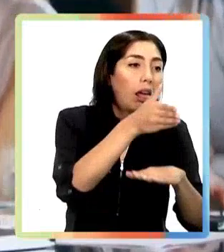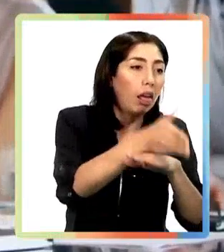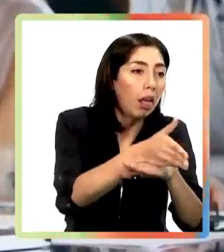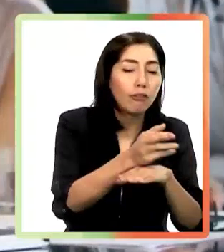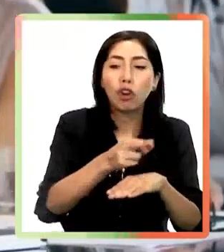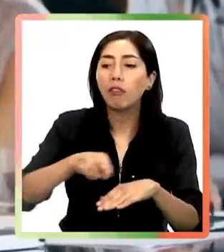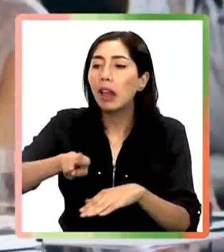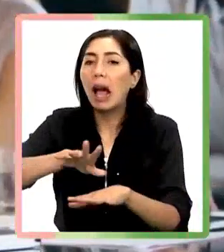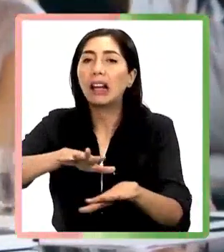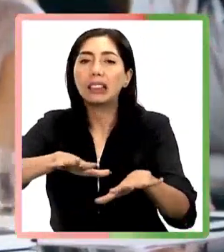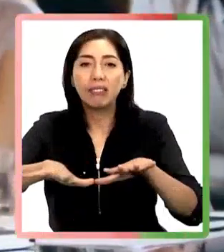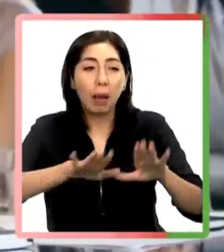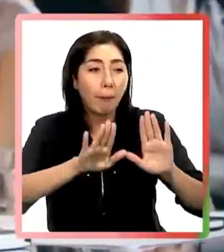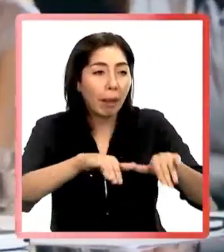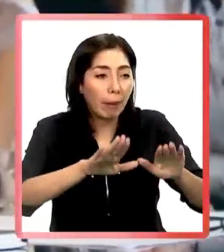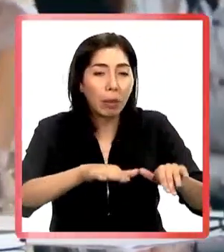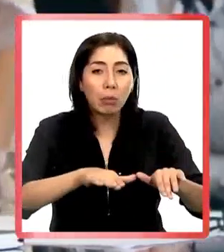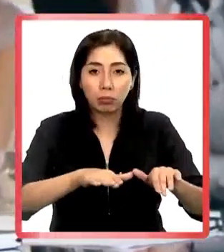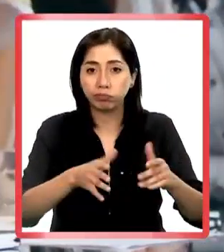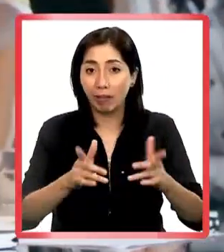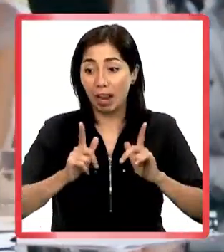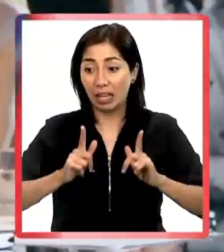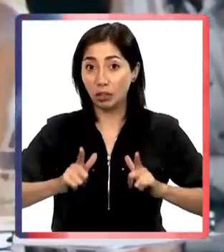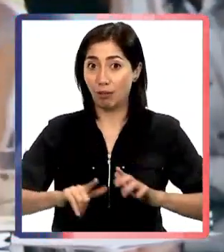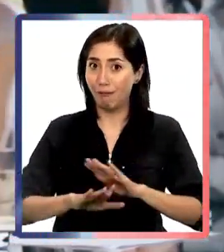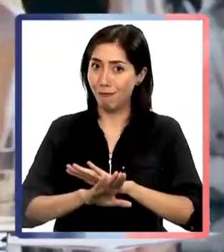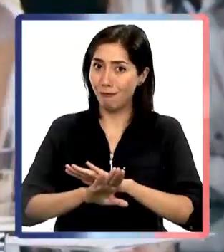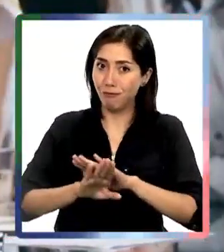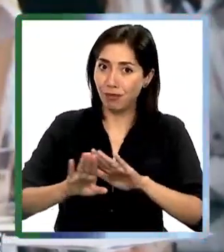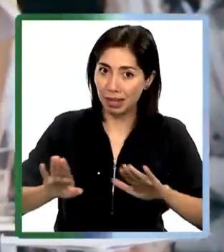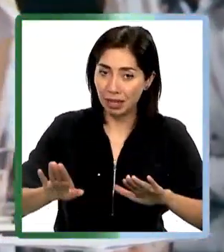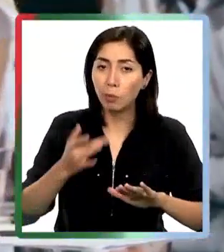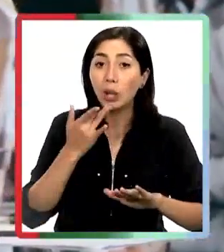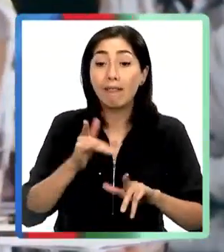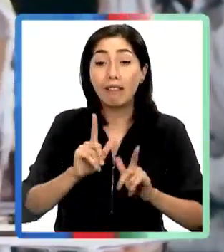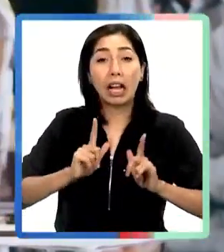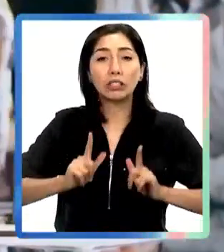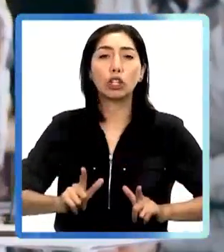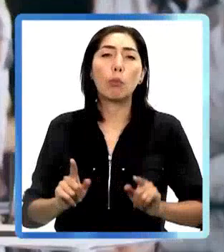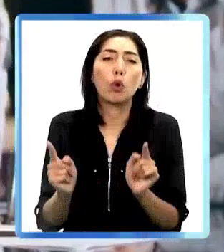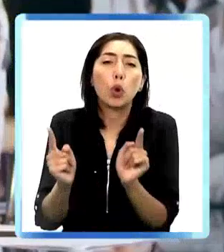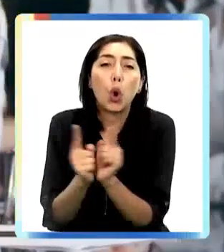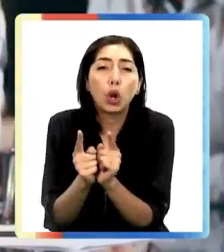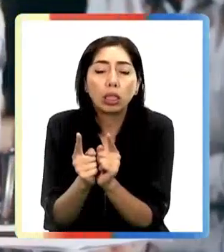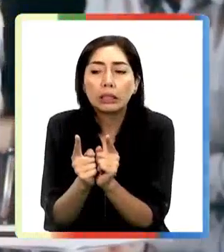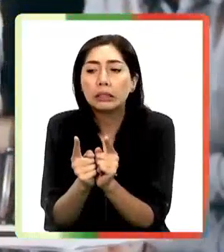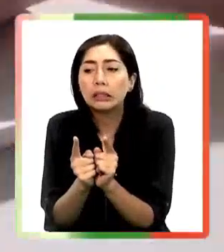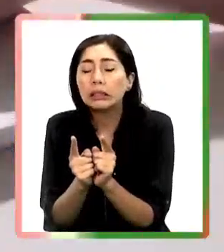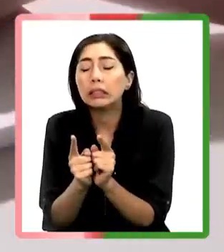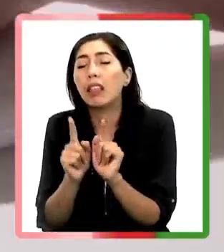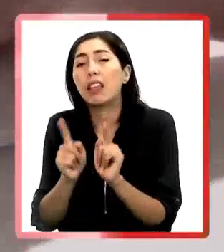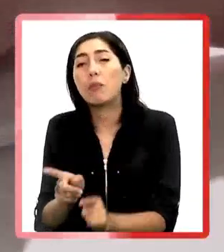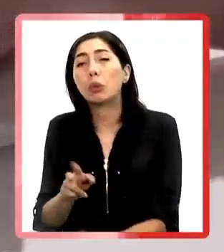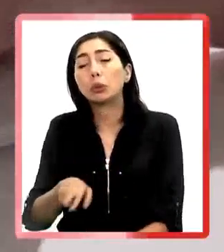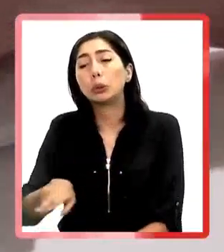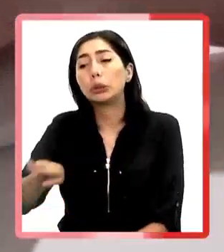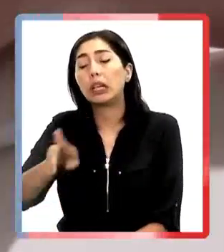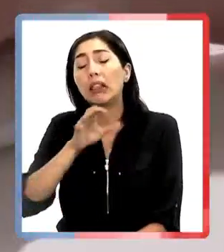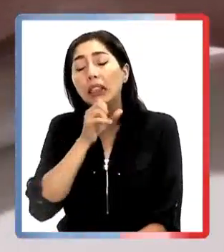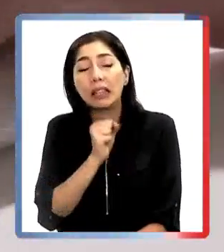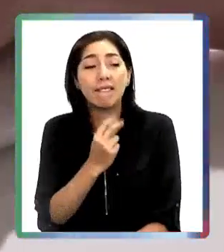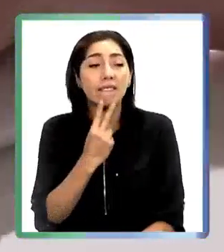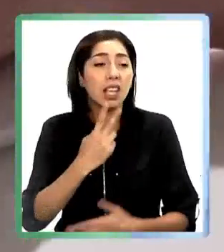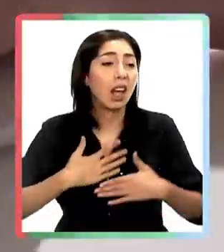cotidianas después de las vacaciones. Sobre todo, ¿cierto?, lamentando que las vacaciones son tan cortas y debemos volver a la